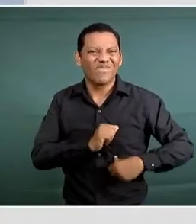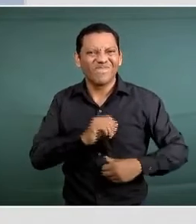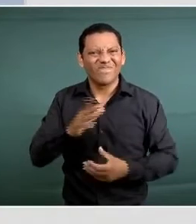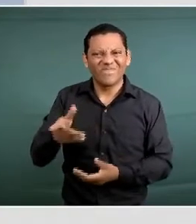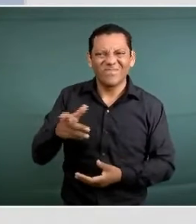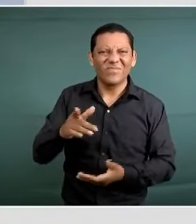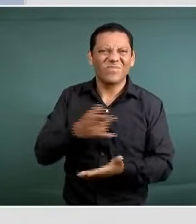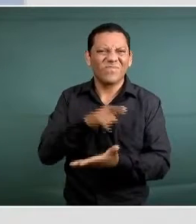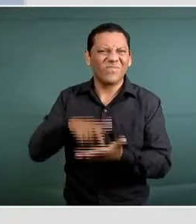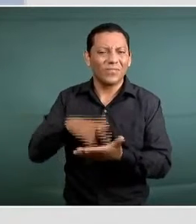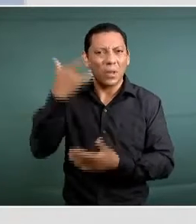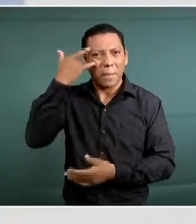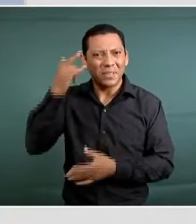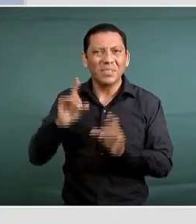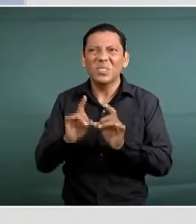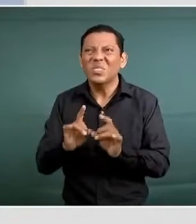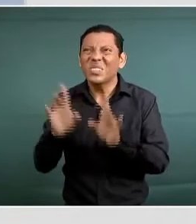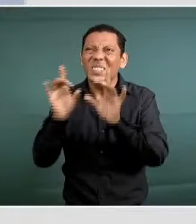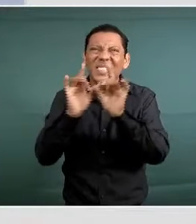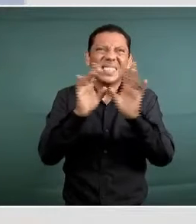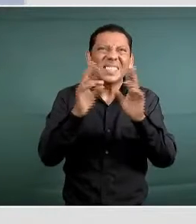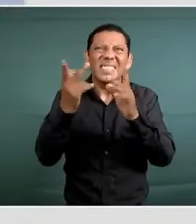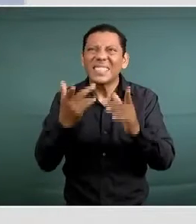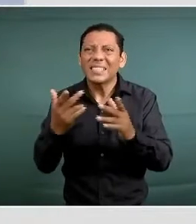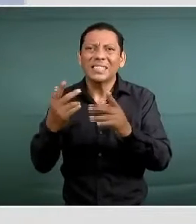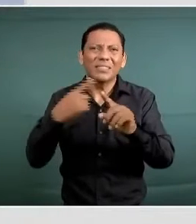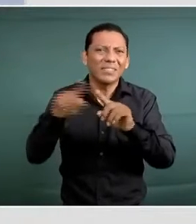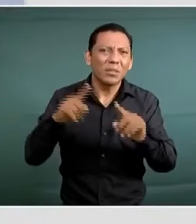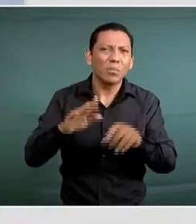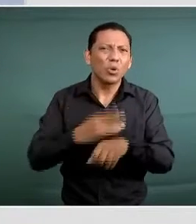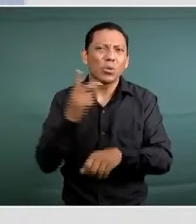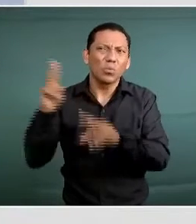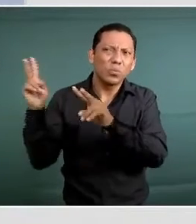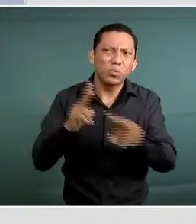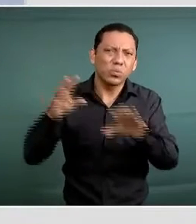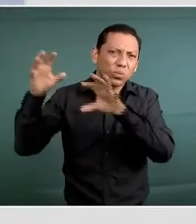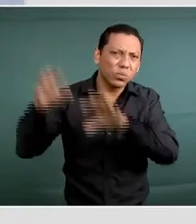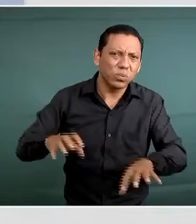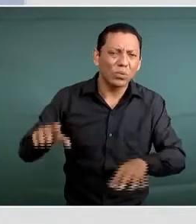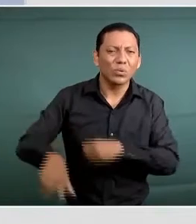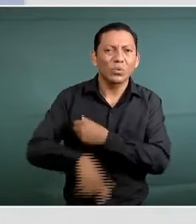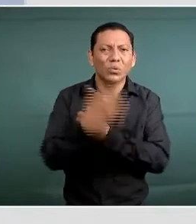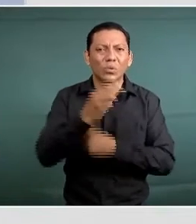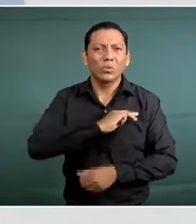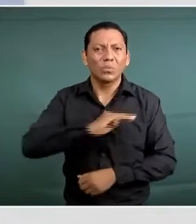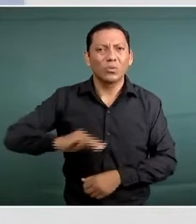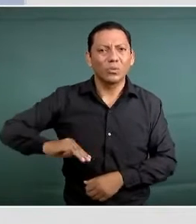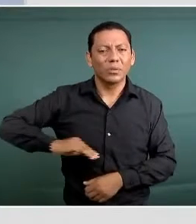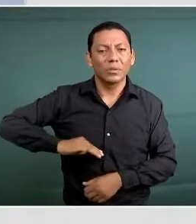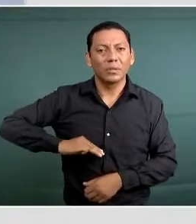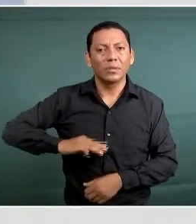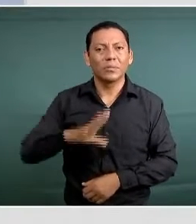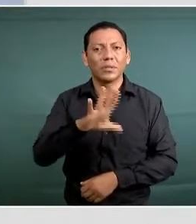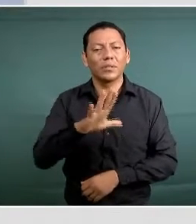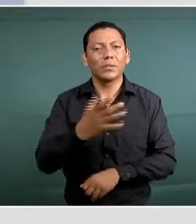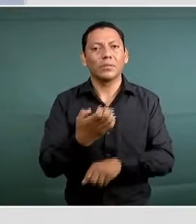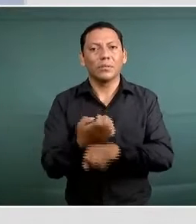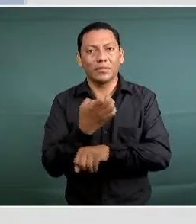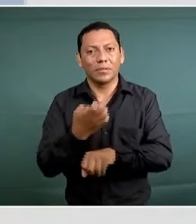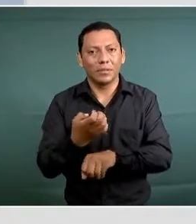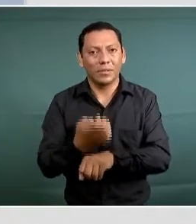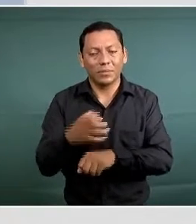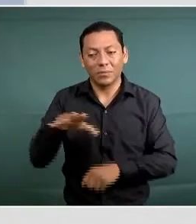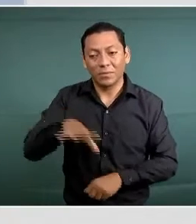y caída de estructuras a causa de los vientos, a causa de las lluvias en doce municipios de cinco estados